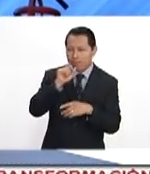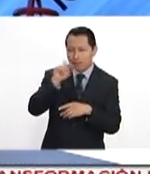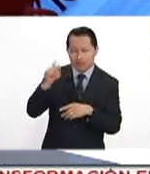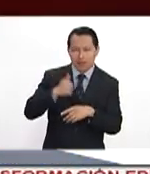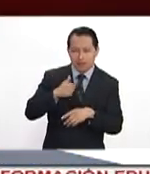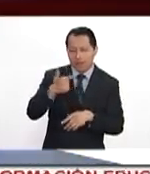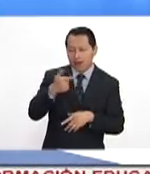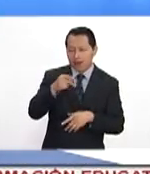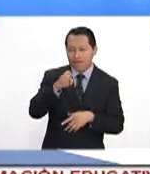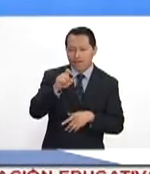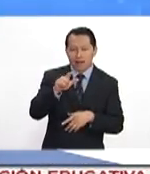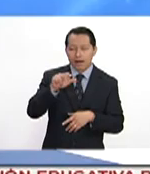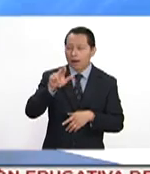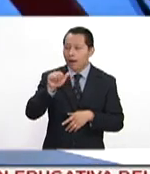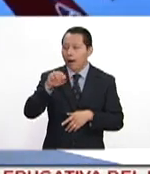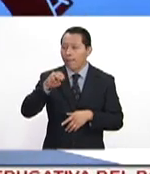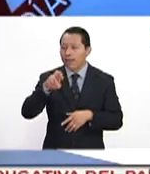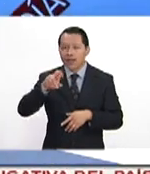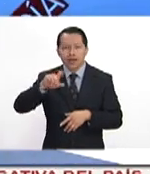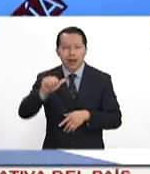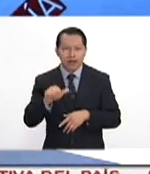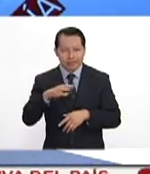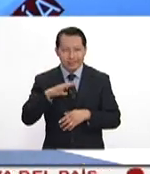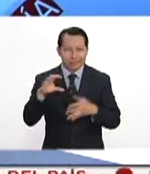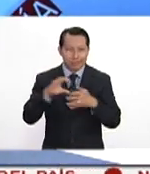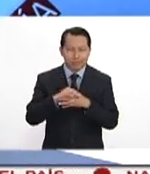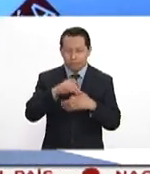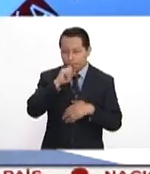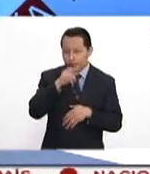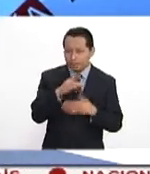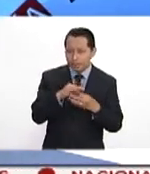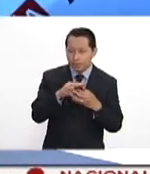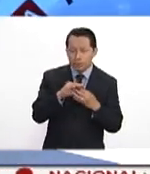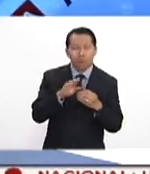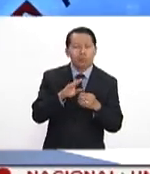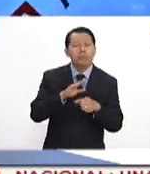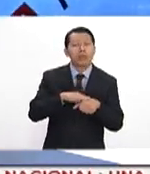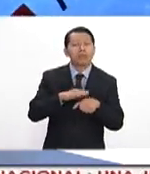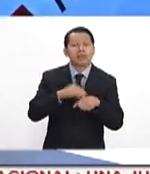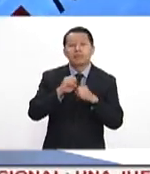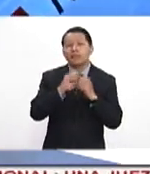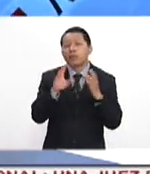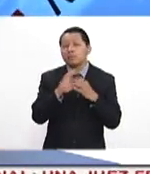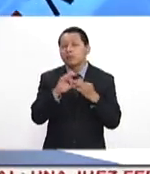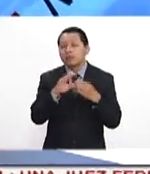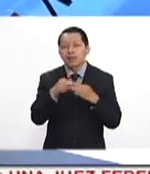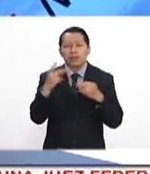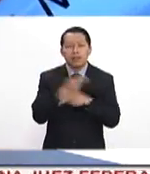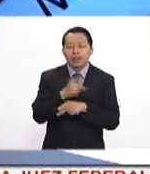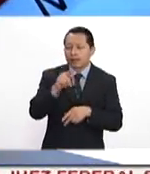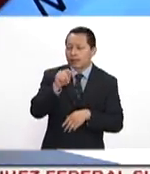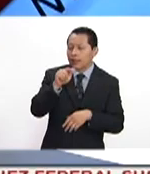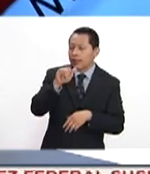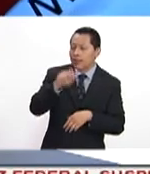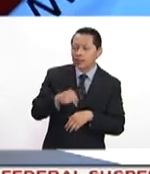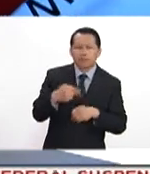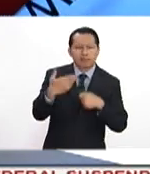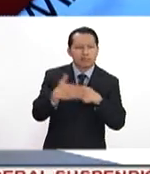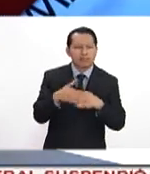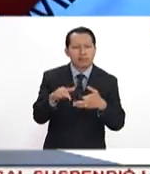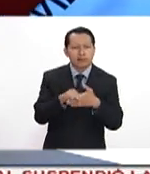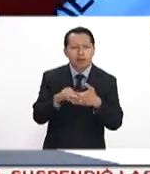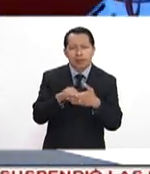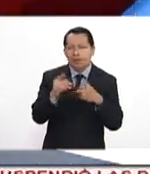Canadá, Gabriel Ramírez, y nos dé más detalles sobre esta renegociación del TLCAN, que ya está próxima a iniciarse, que incluso pues